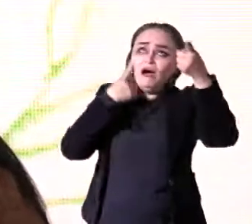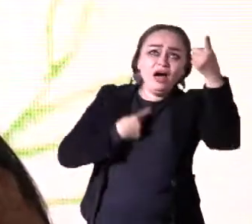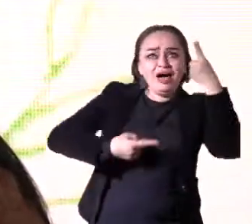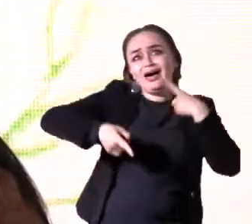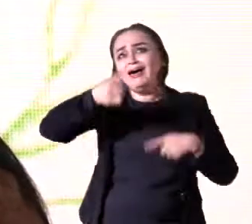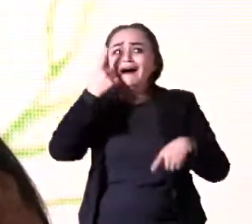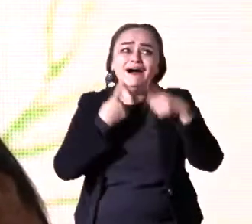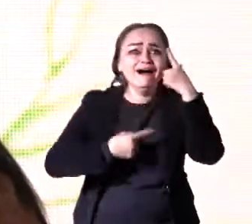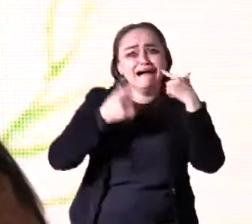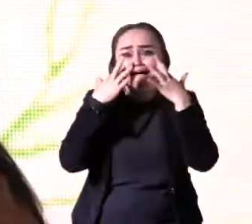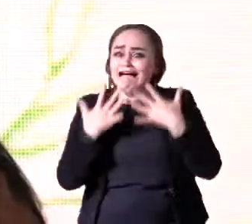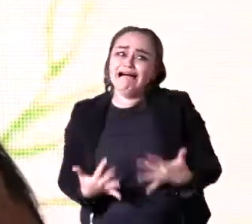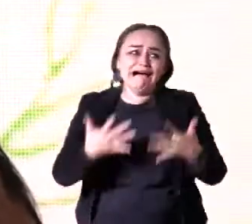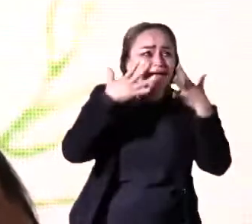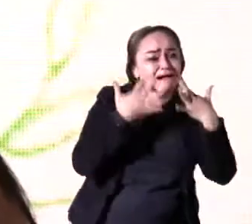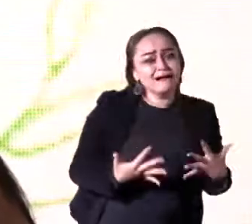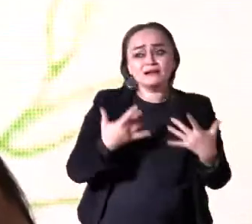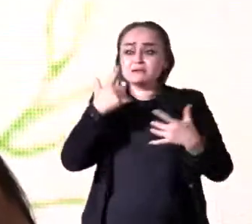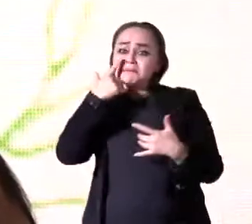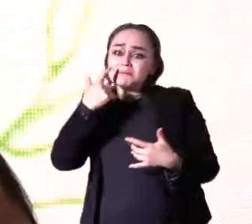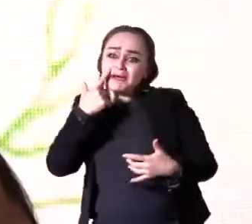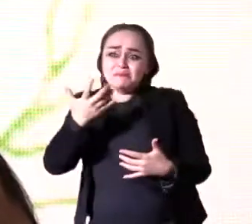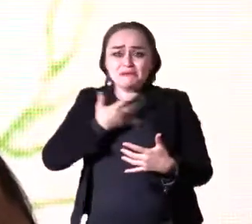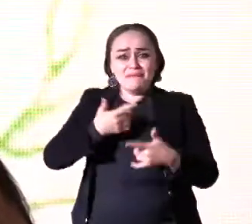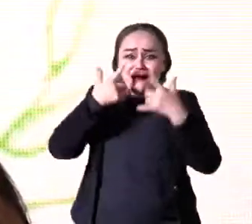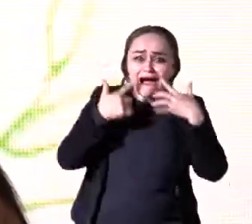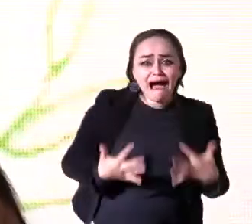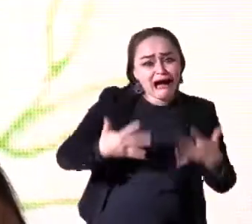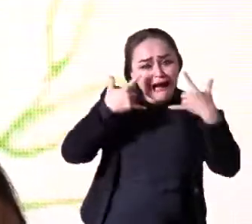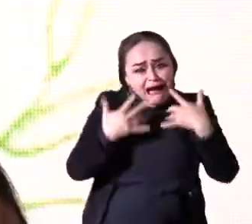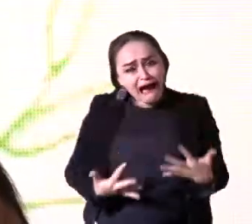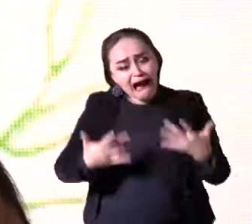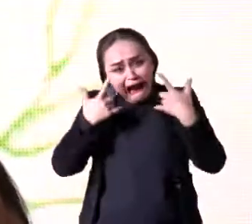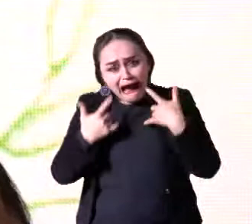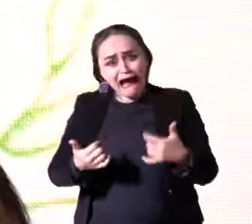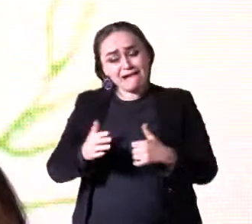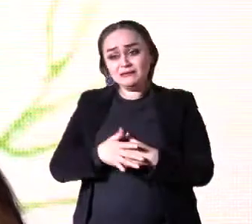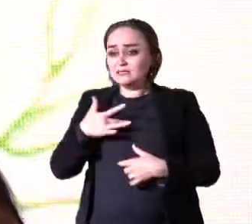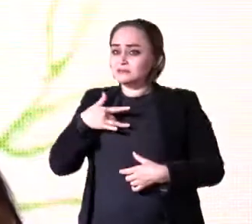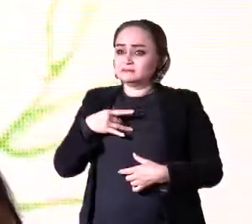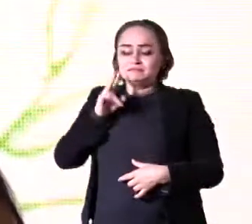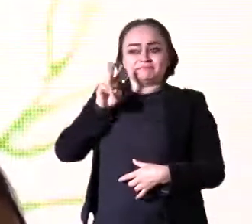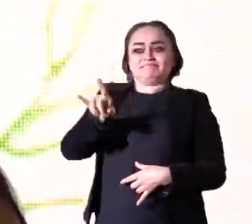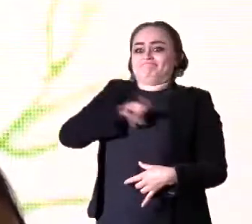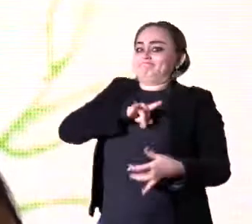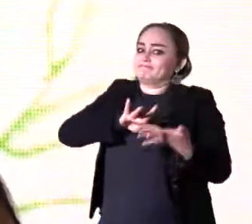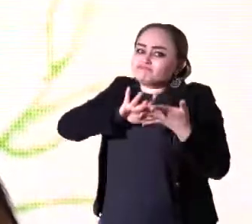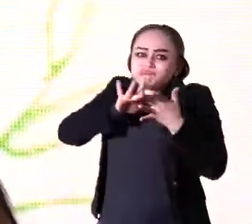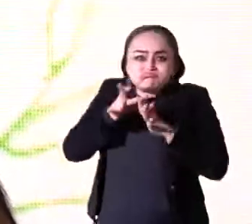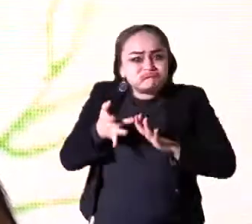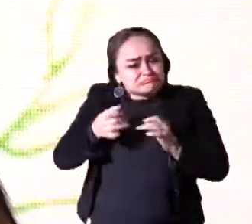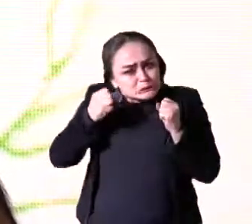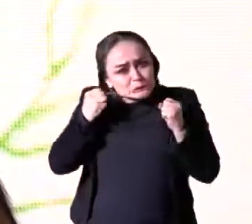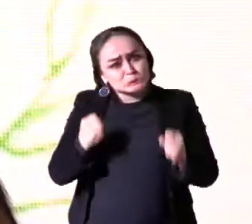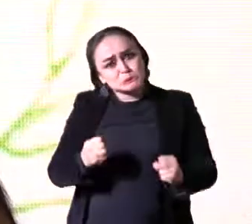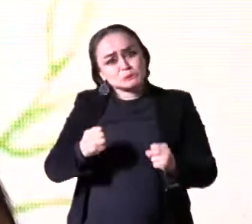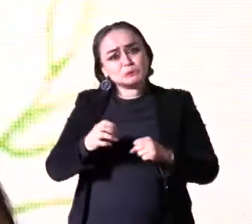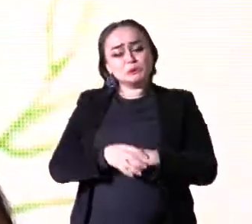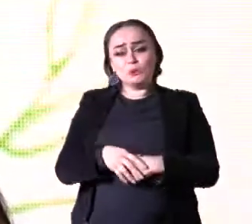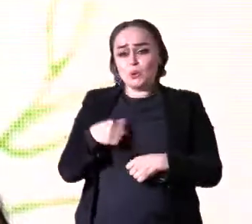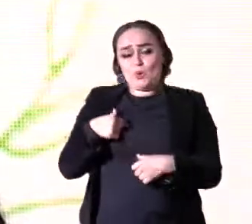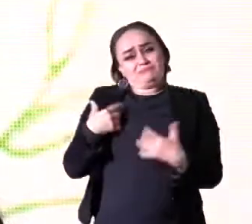el de nuestros padres nuestro mismo propio dolor y del juego y de